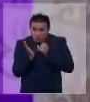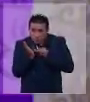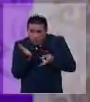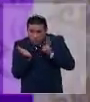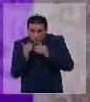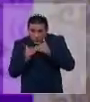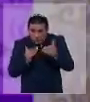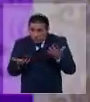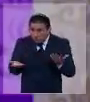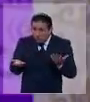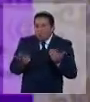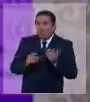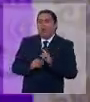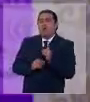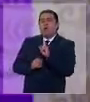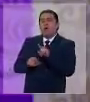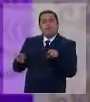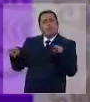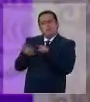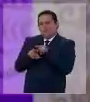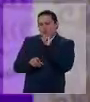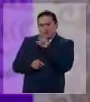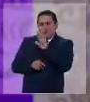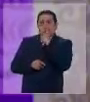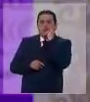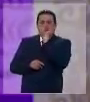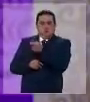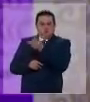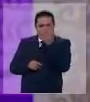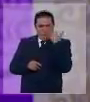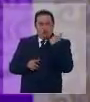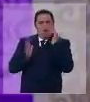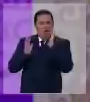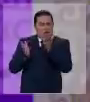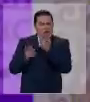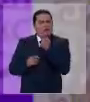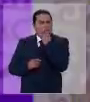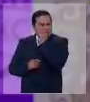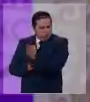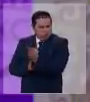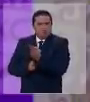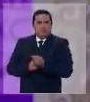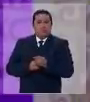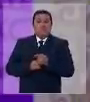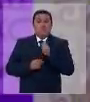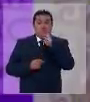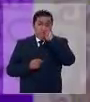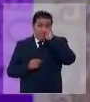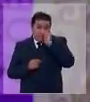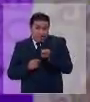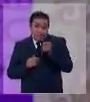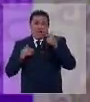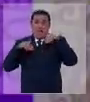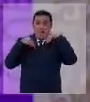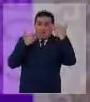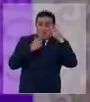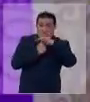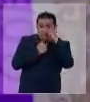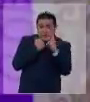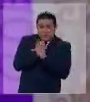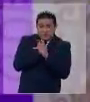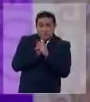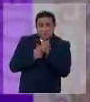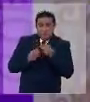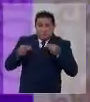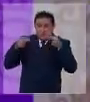No apostar todo a la política económica exterior. Se